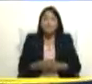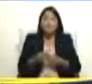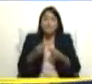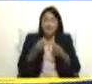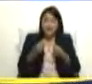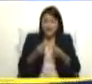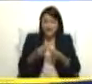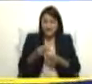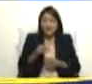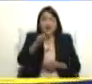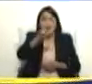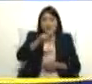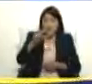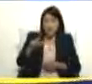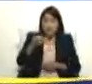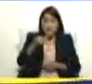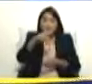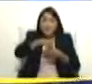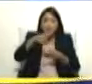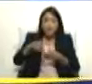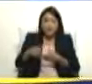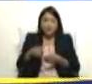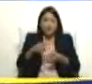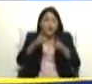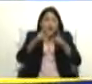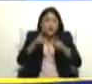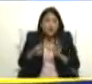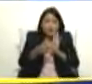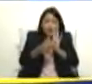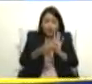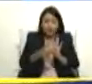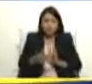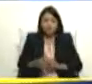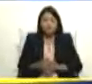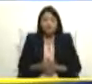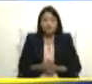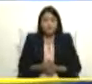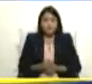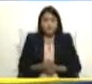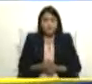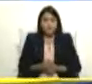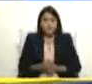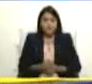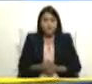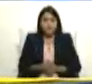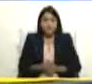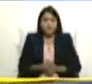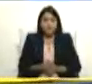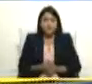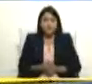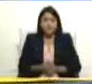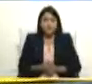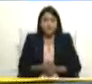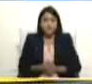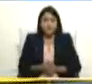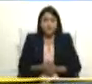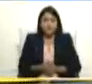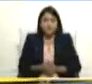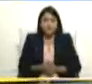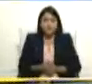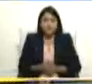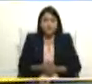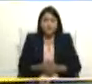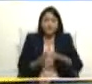voto directo secreto el pueblo venezolano tomara la decisión de reforzar